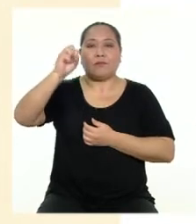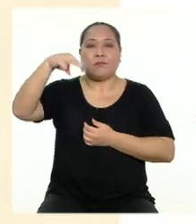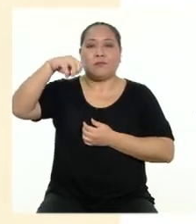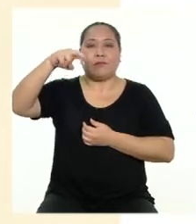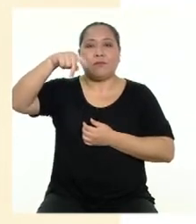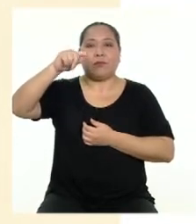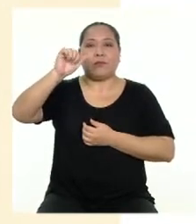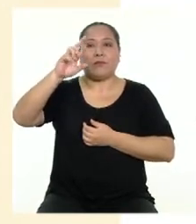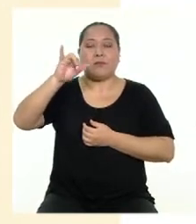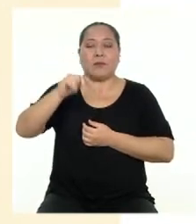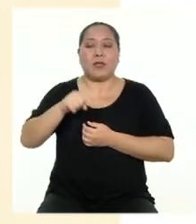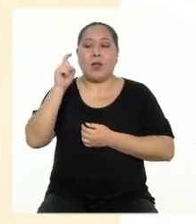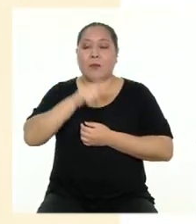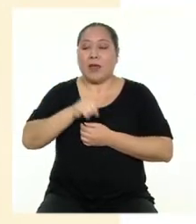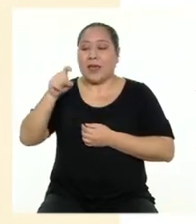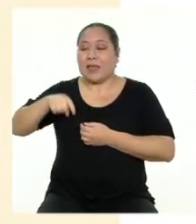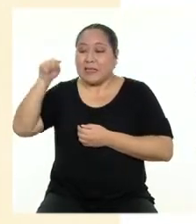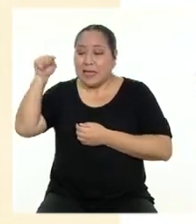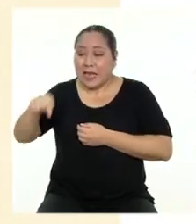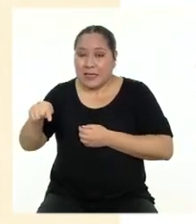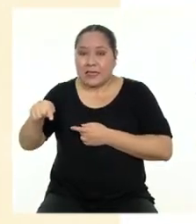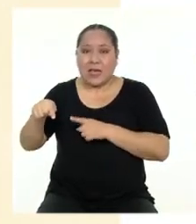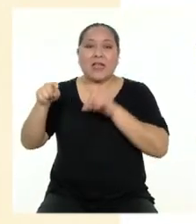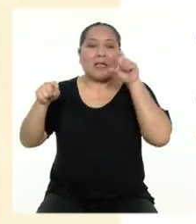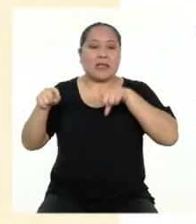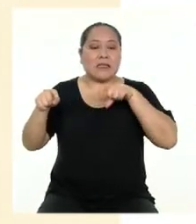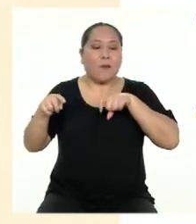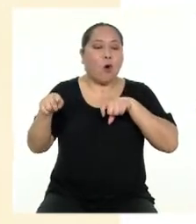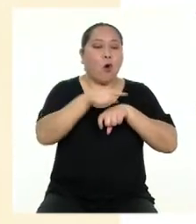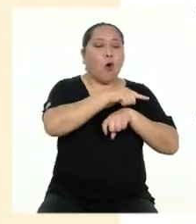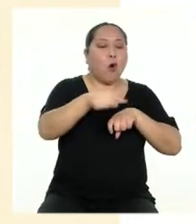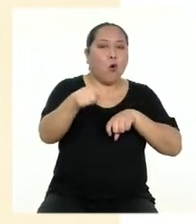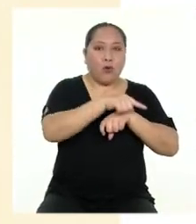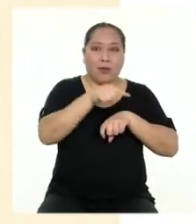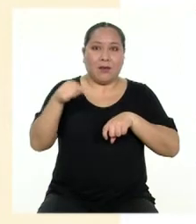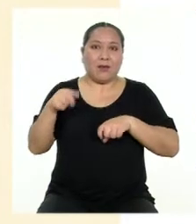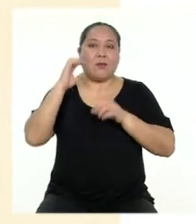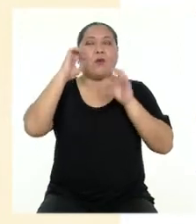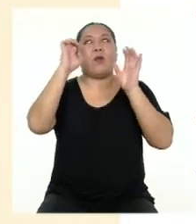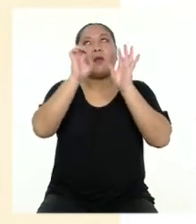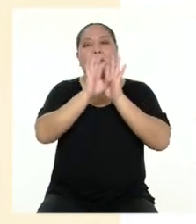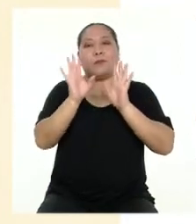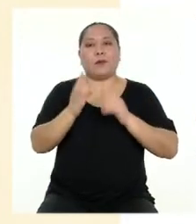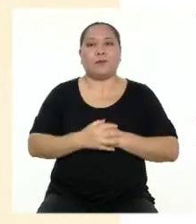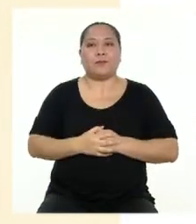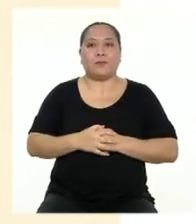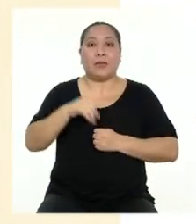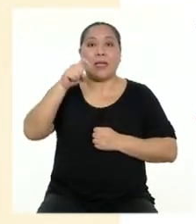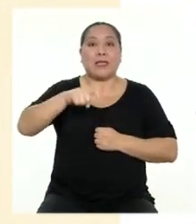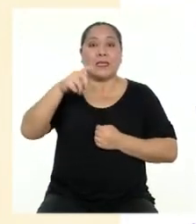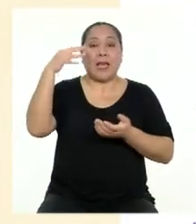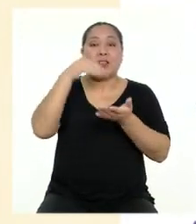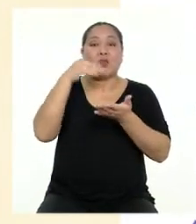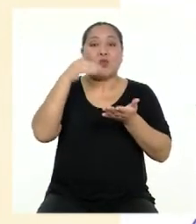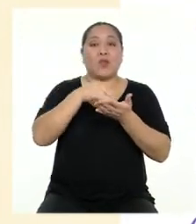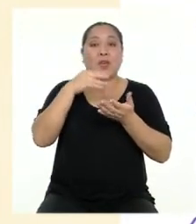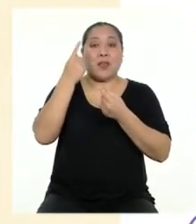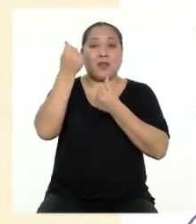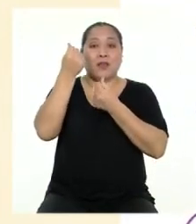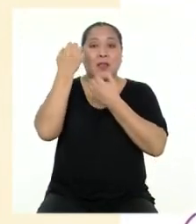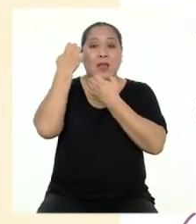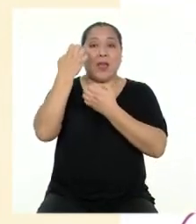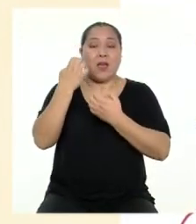una necesidad debemos satisfacer otras que son indispensables para la primera. Por ejemplo, la necesidad de estudiar economía hace